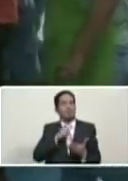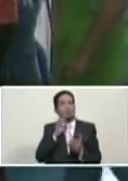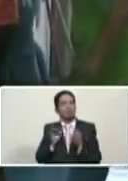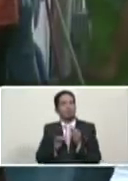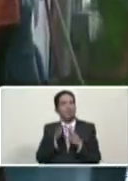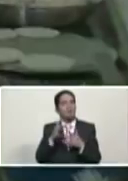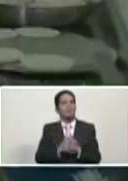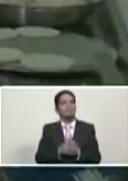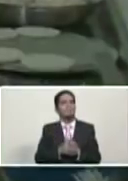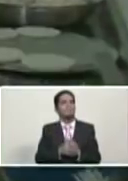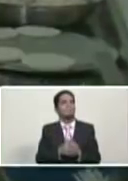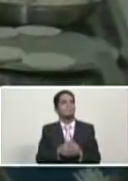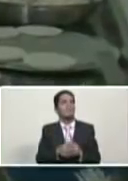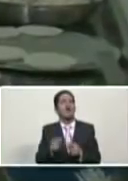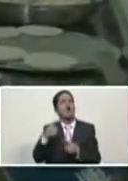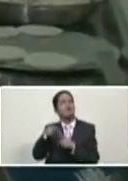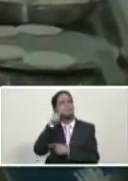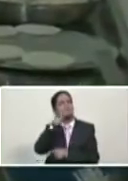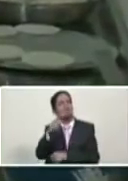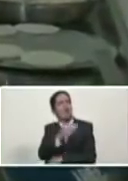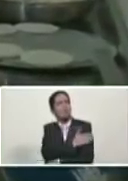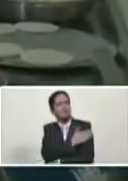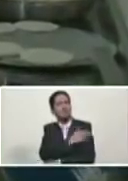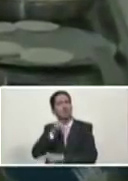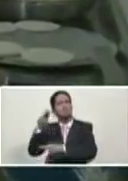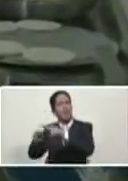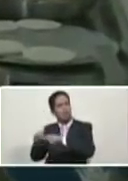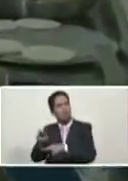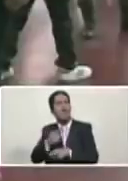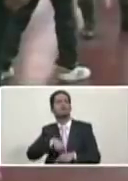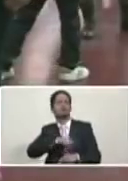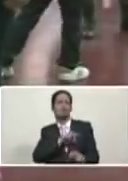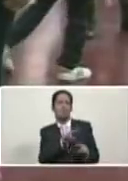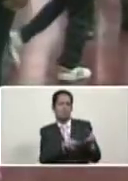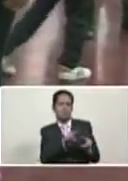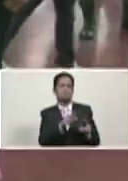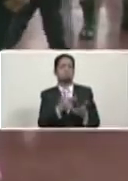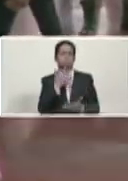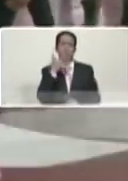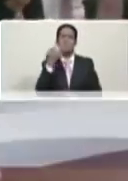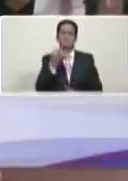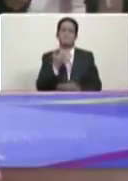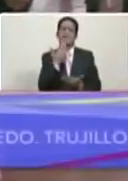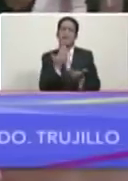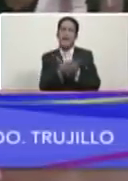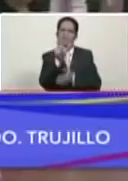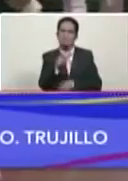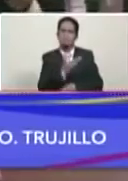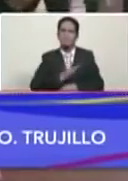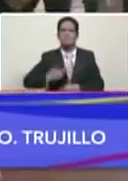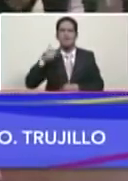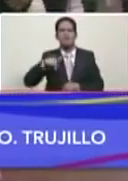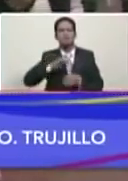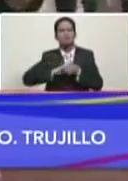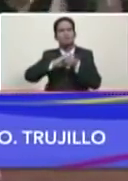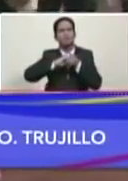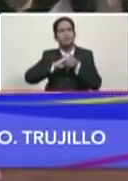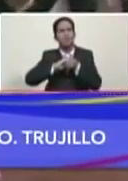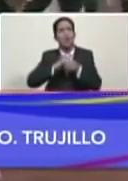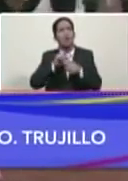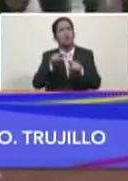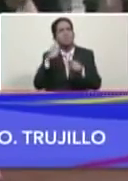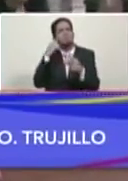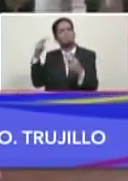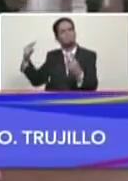Mientras ellos destruyen, nosotros aquí construimos. Señor presidente, de verdad, muy agradecida acá en el estado de Trujillo por que usted nos tomó